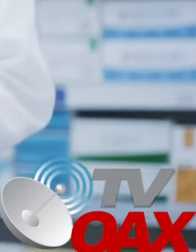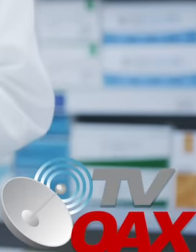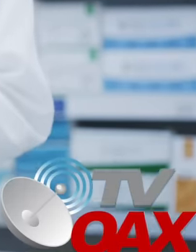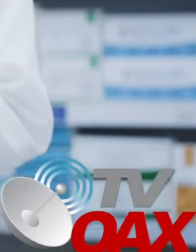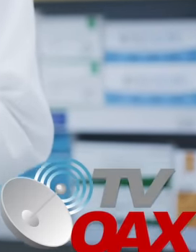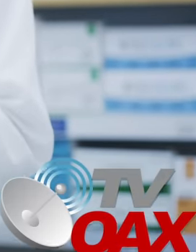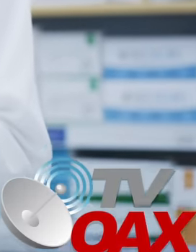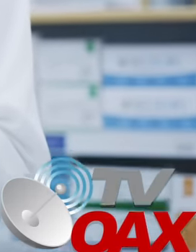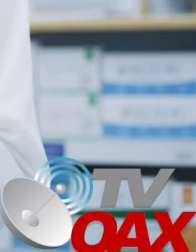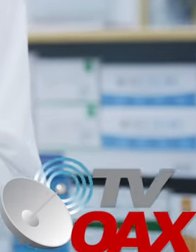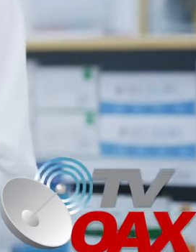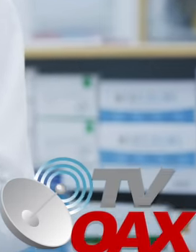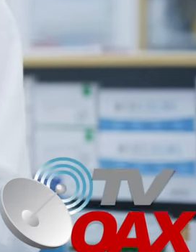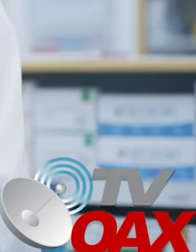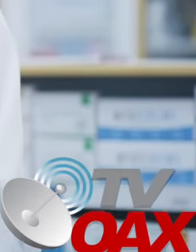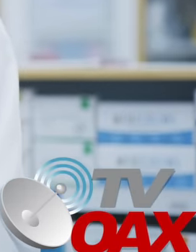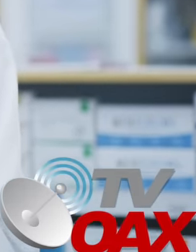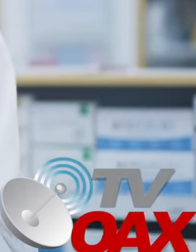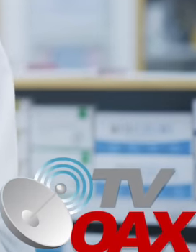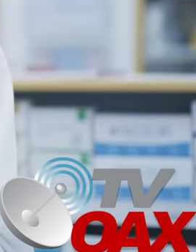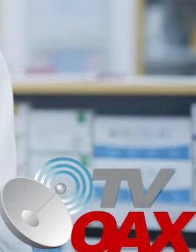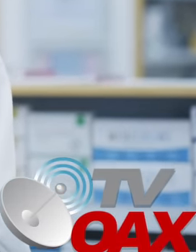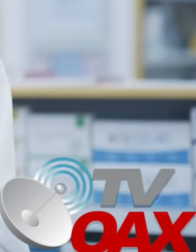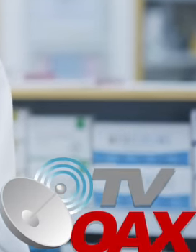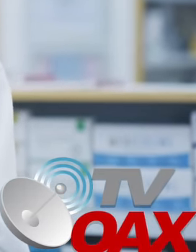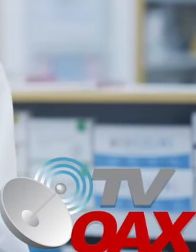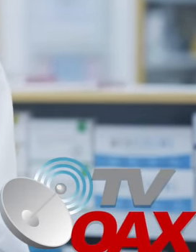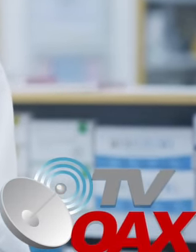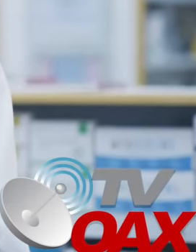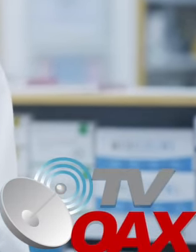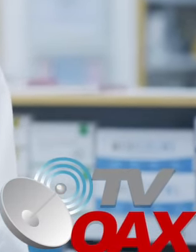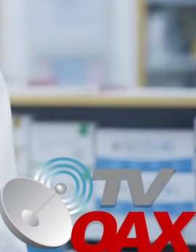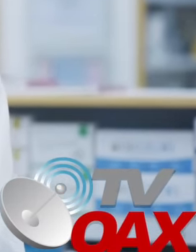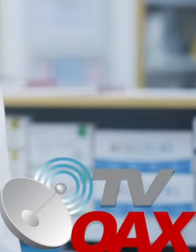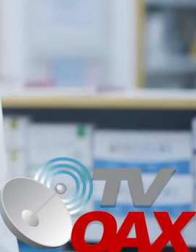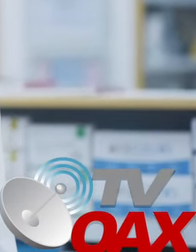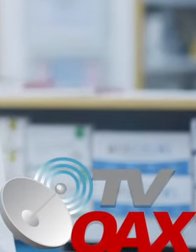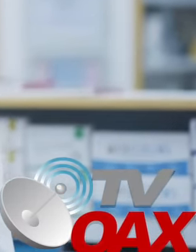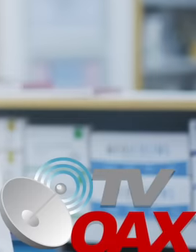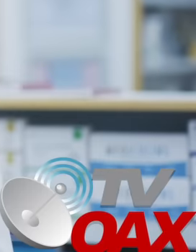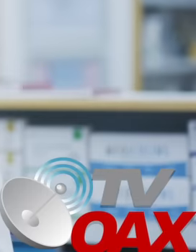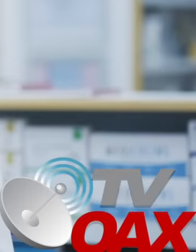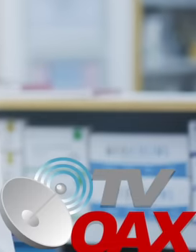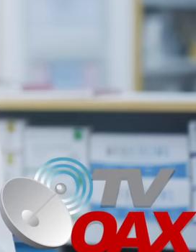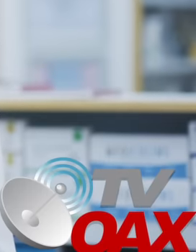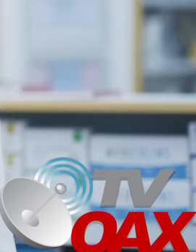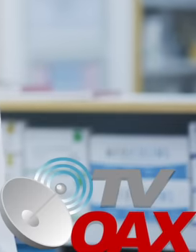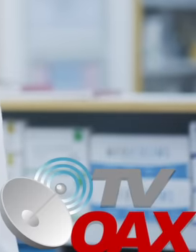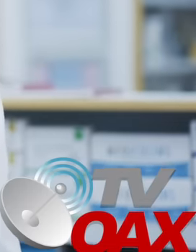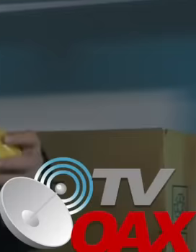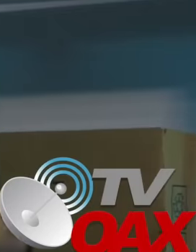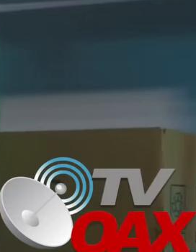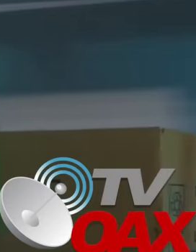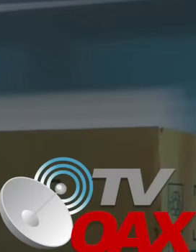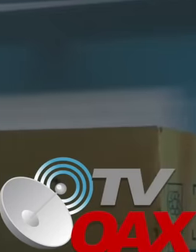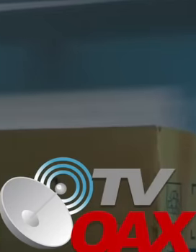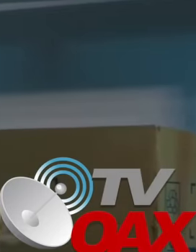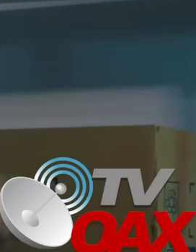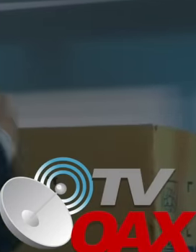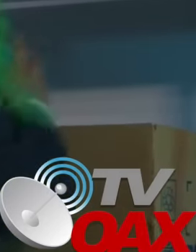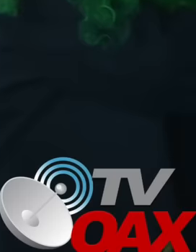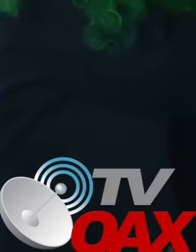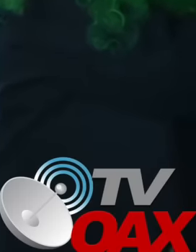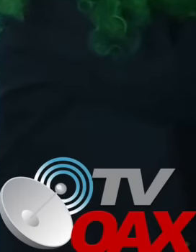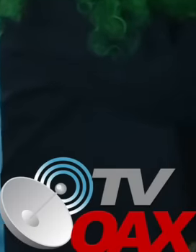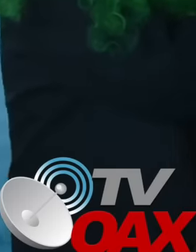de algunos medicamentos de especialidad, como el caso de los psiquiátricos, denunció que hay toda una campaña en